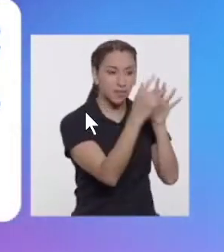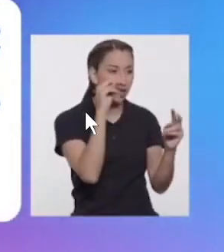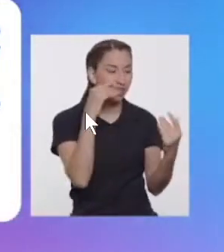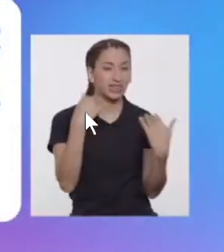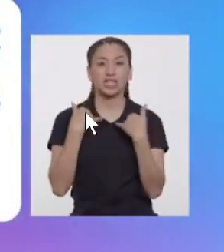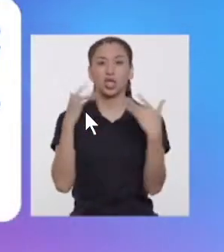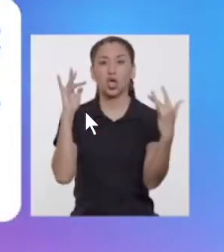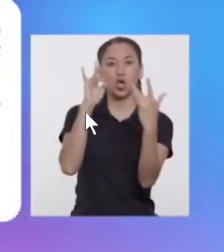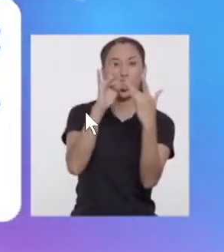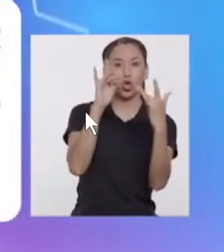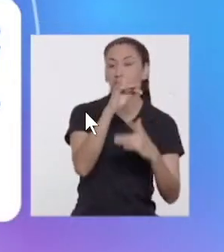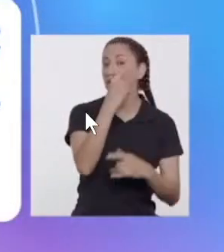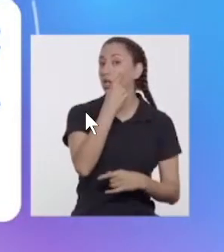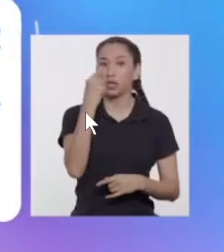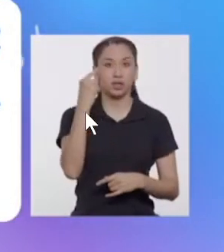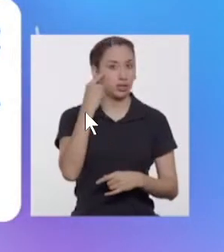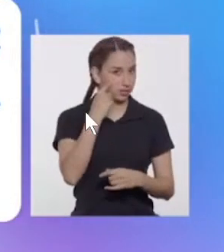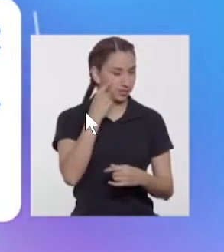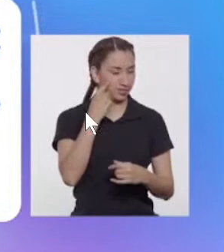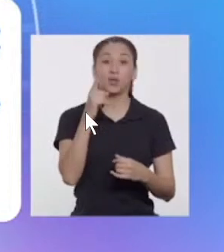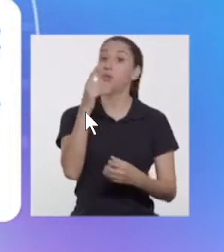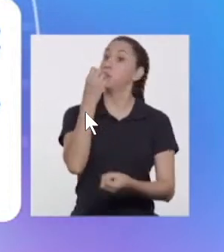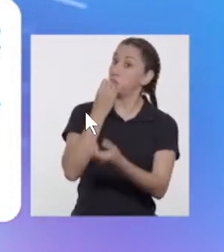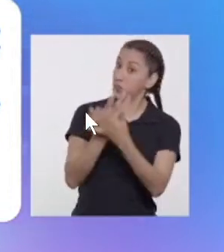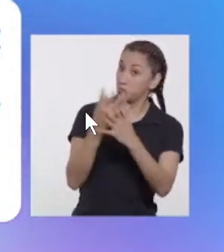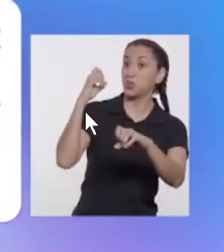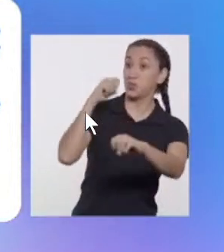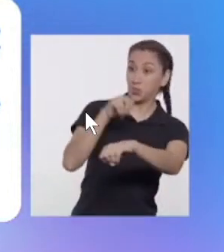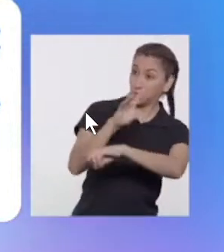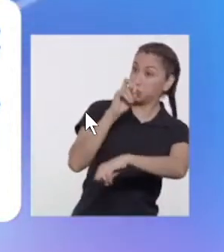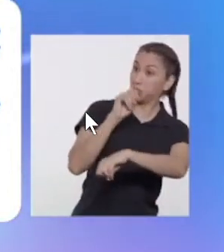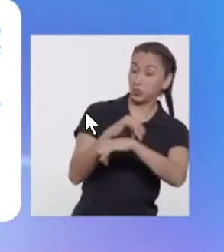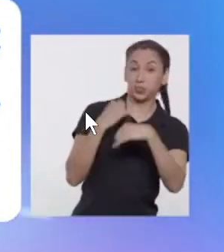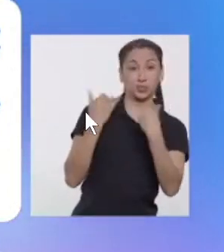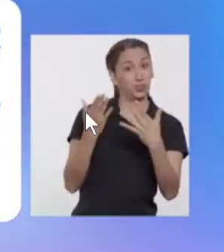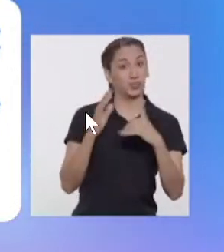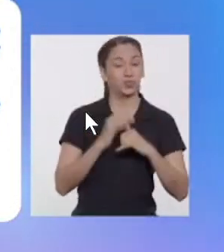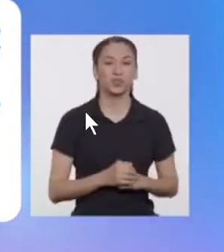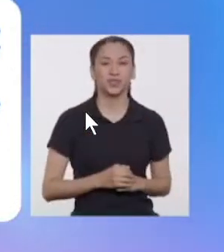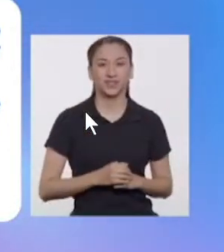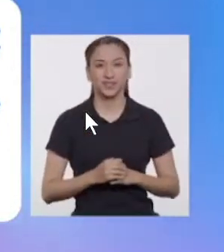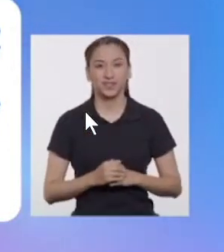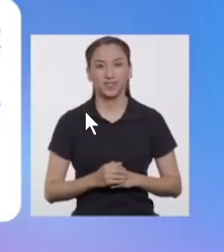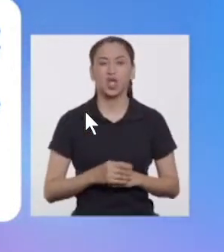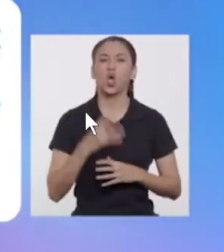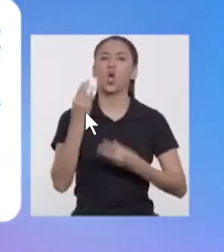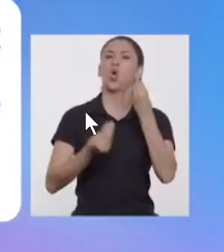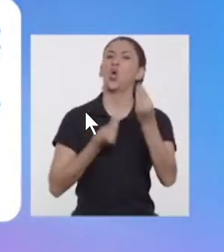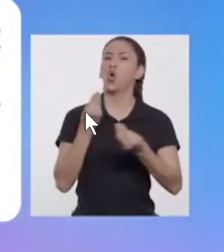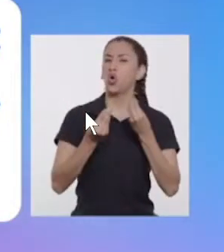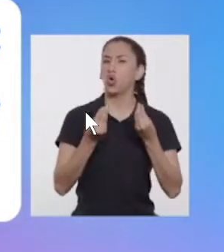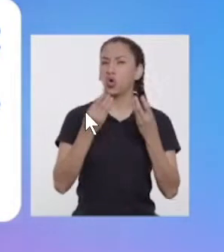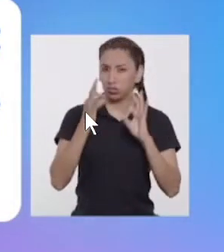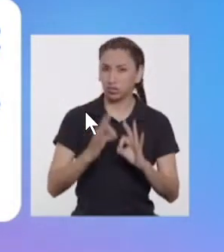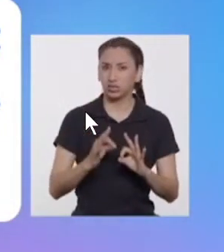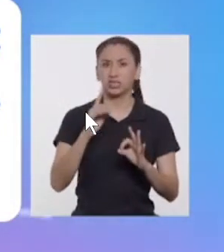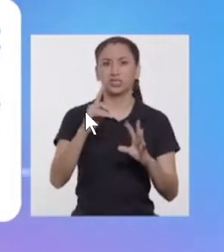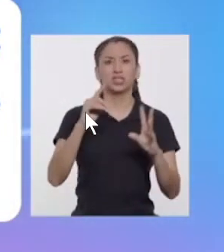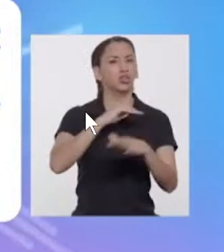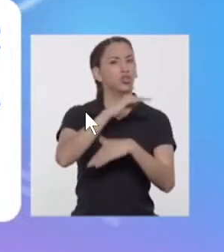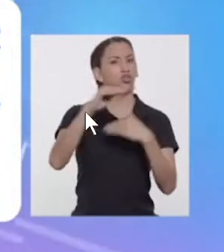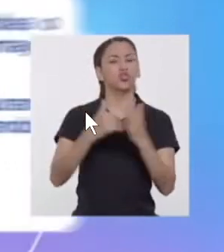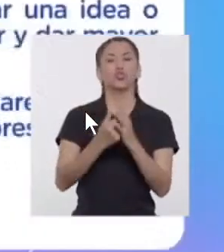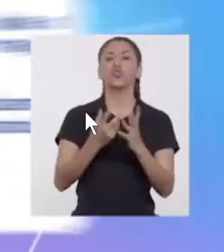Hay que hacer contacto visual. ¡Qué buenas recomendaciones! ¿Y cómo debería ser